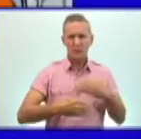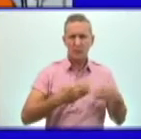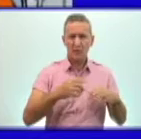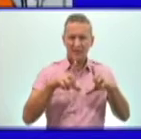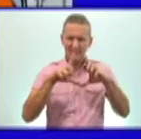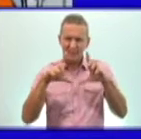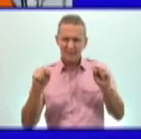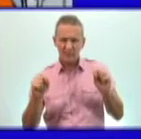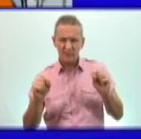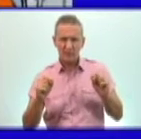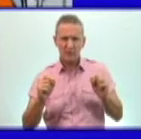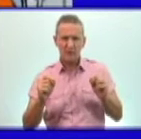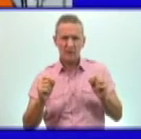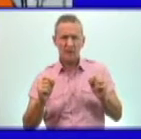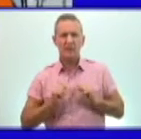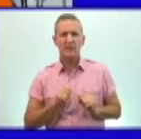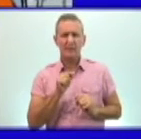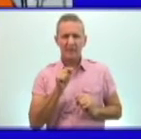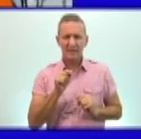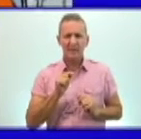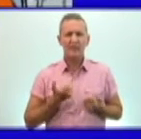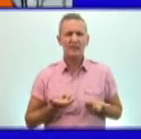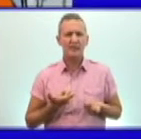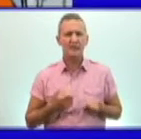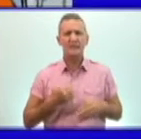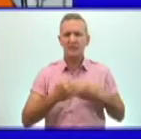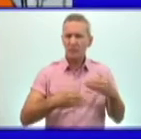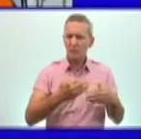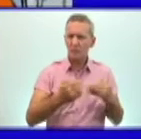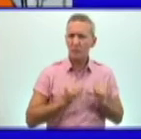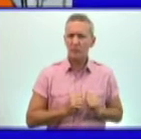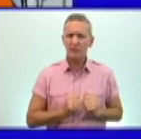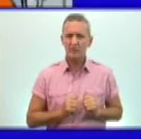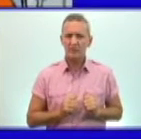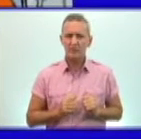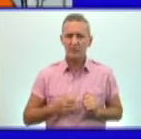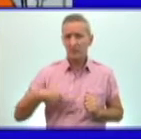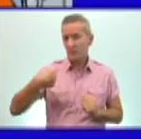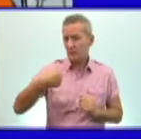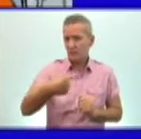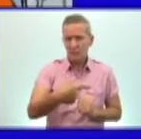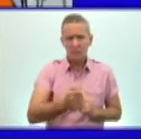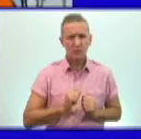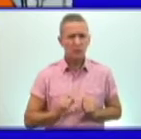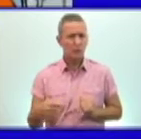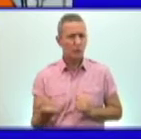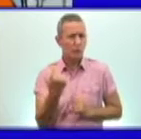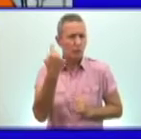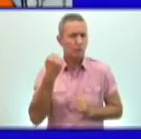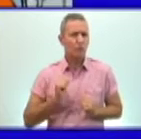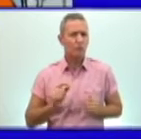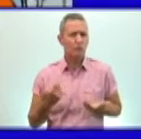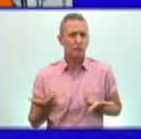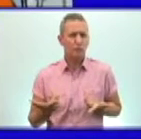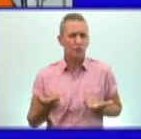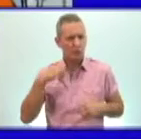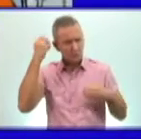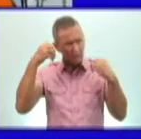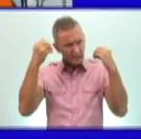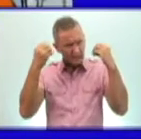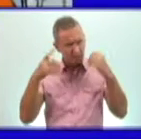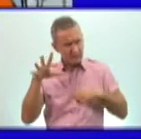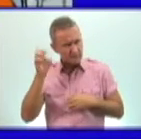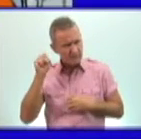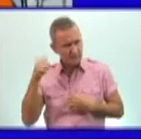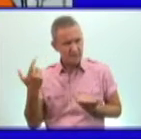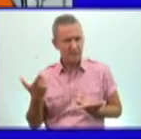triángulo, esa articulación mágica en el proceso de la cotidianidad? No solo para pensar y